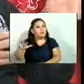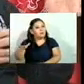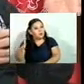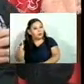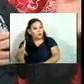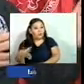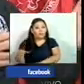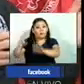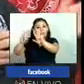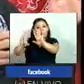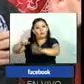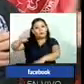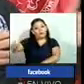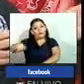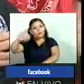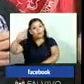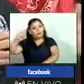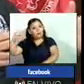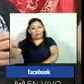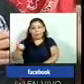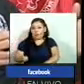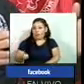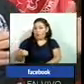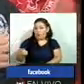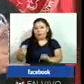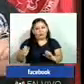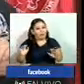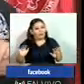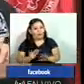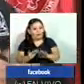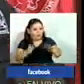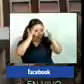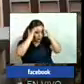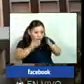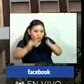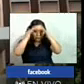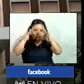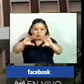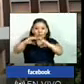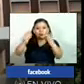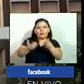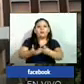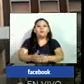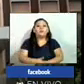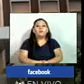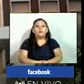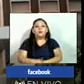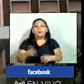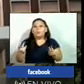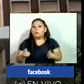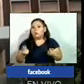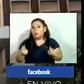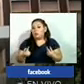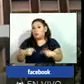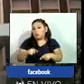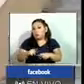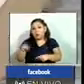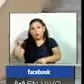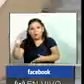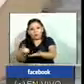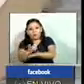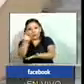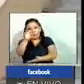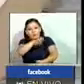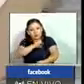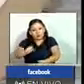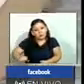de 6 mil estudiantes los que no están siendo atendidos a pesar de la falta de recursos la Universidad de El Salvador